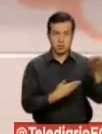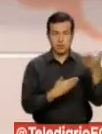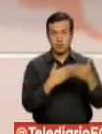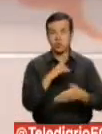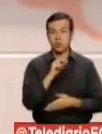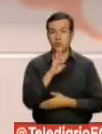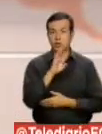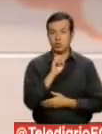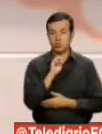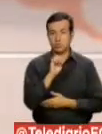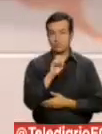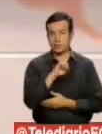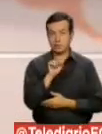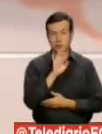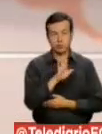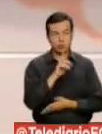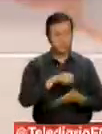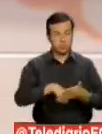Roberto Mesa.